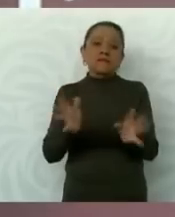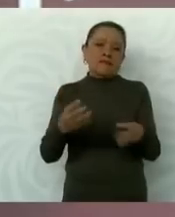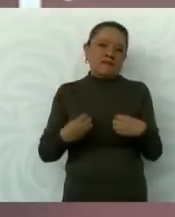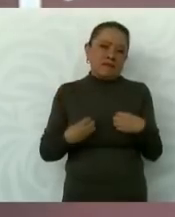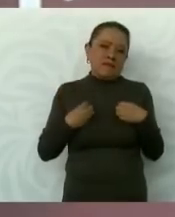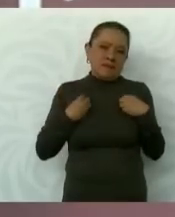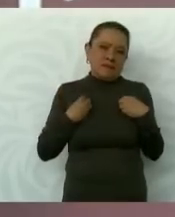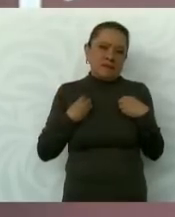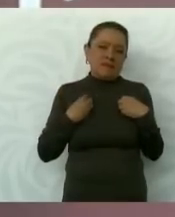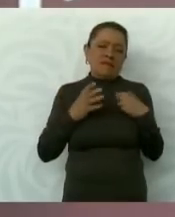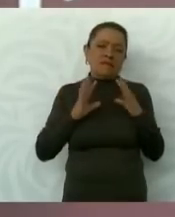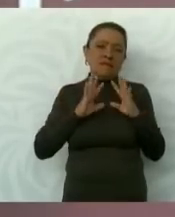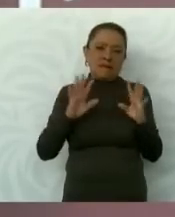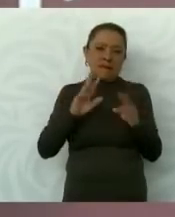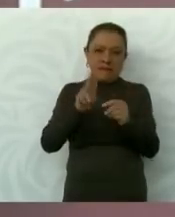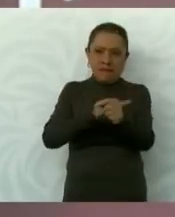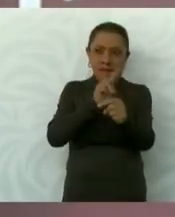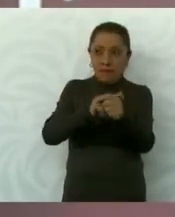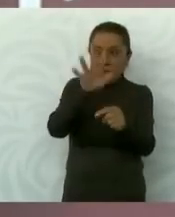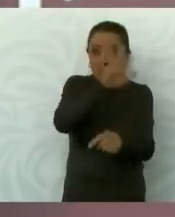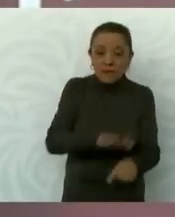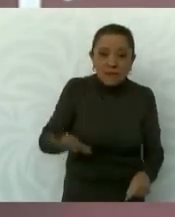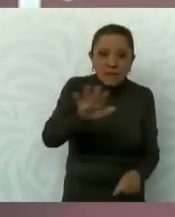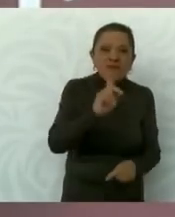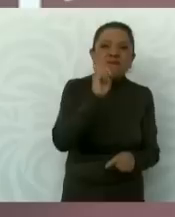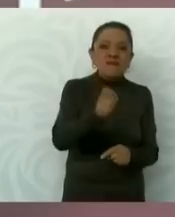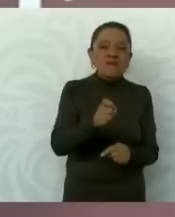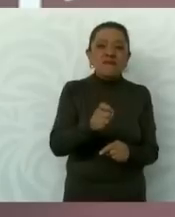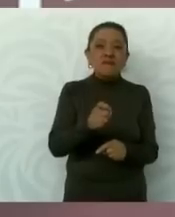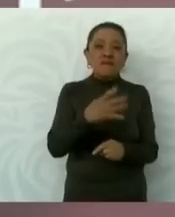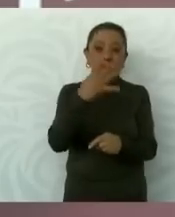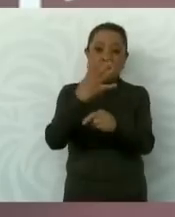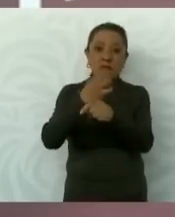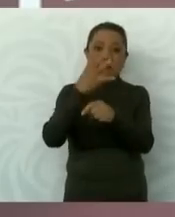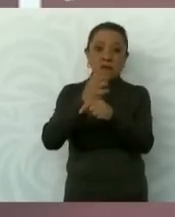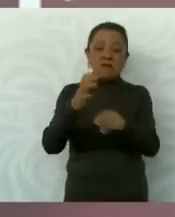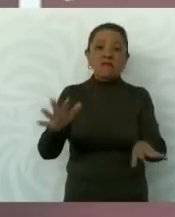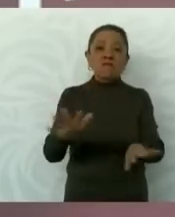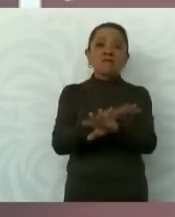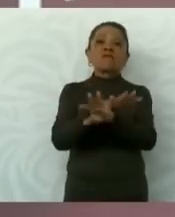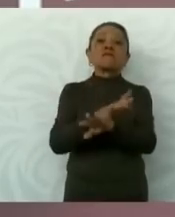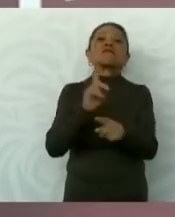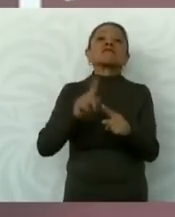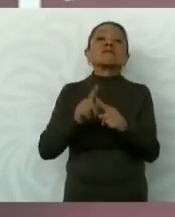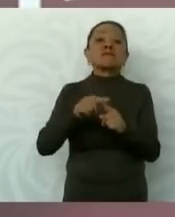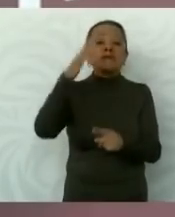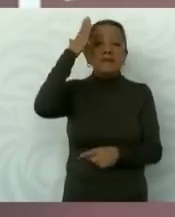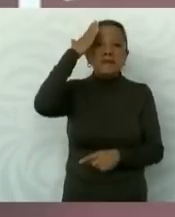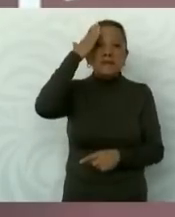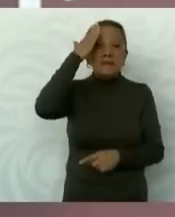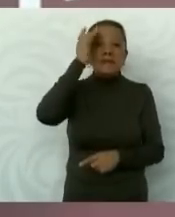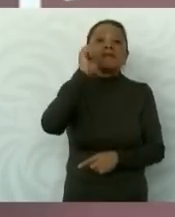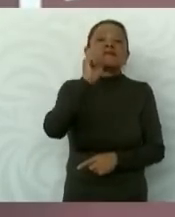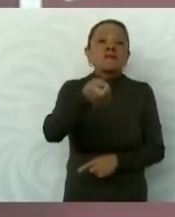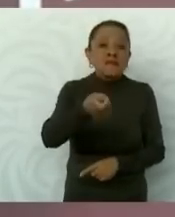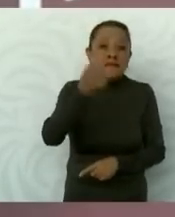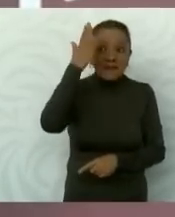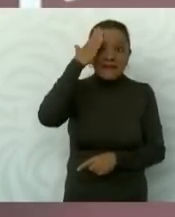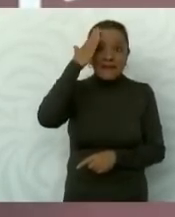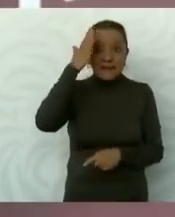que es la cuarta transformación. ¿Quién fue el gran dirigente de esta transformación o es el gran dirigente de